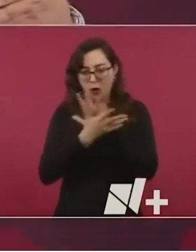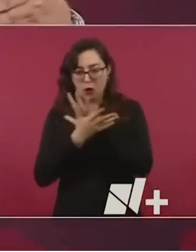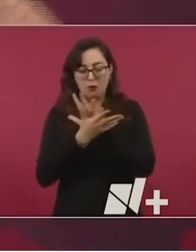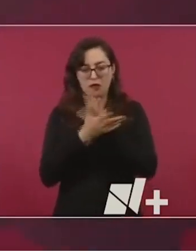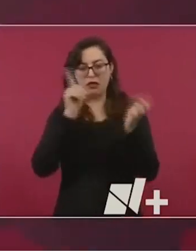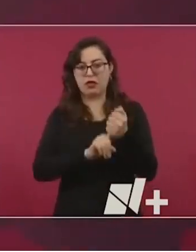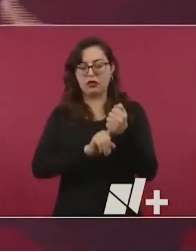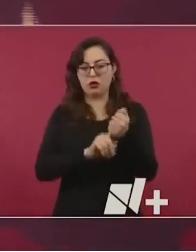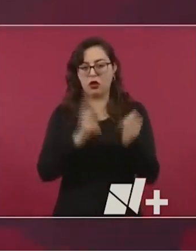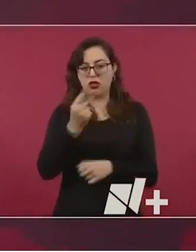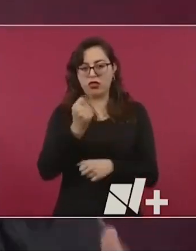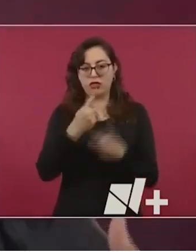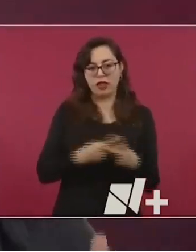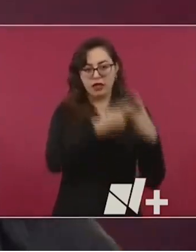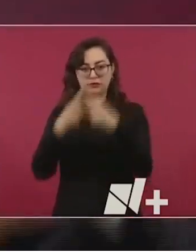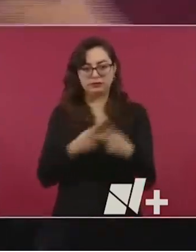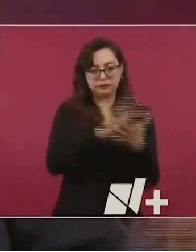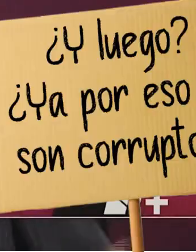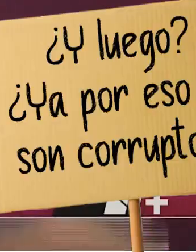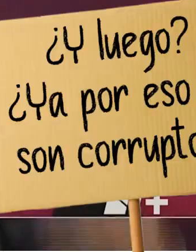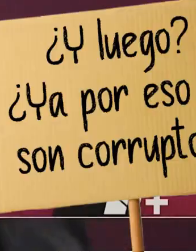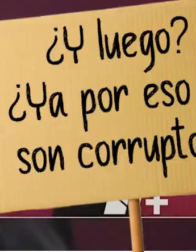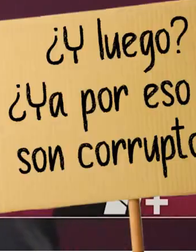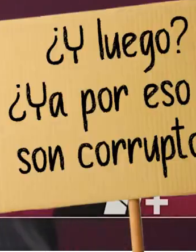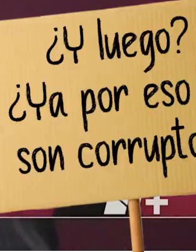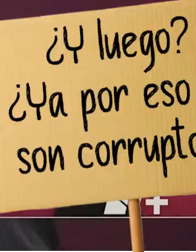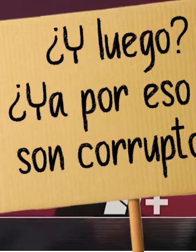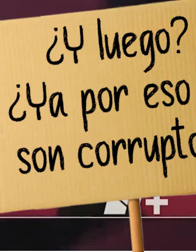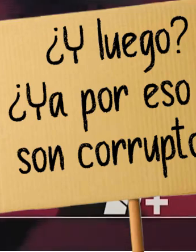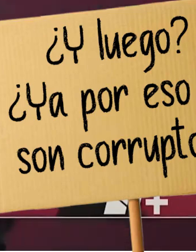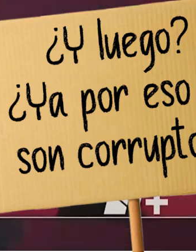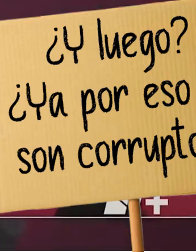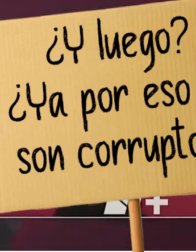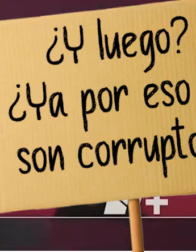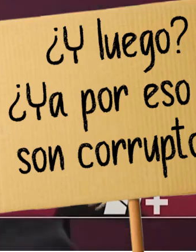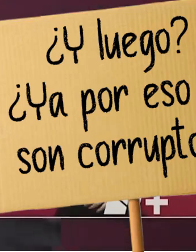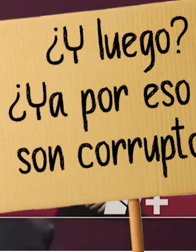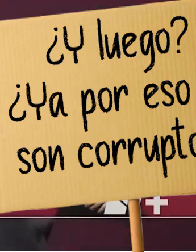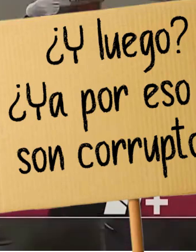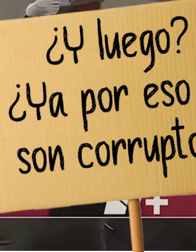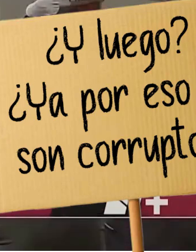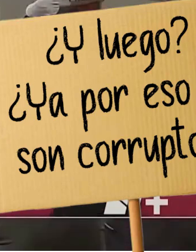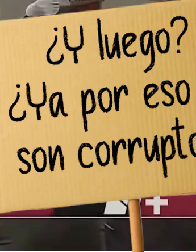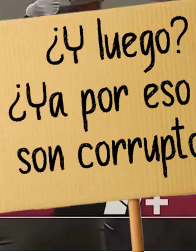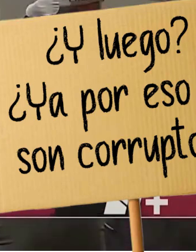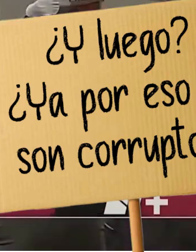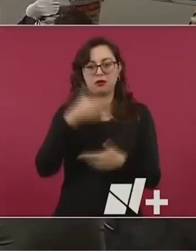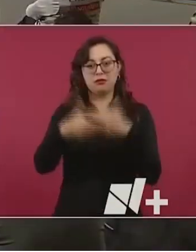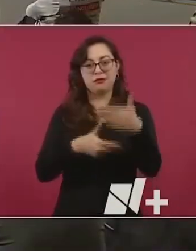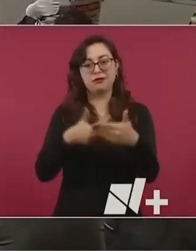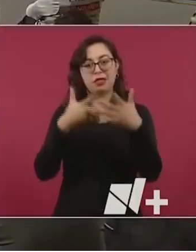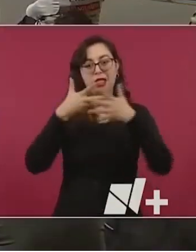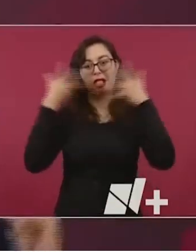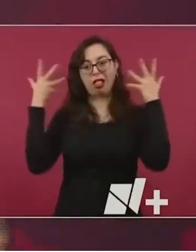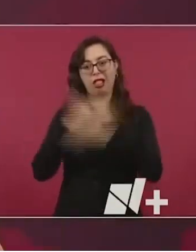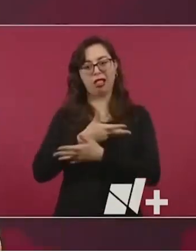que estaban recibiendo ese dinero cuando trabajaban con el que es ahora presidente del PRI. Pero se